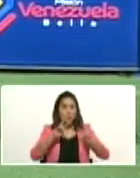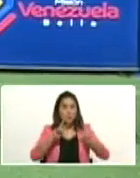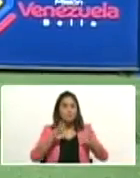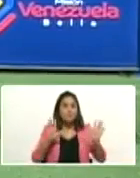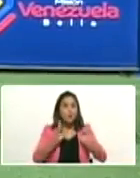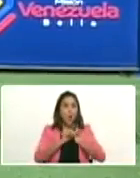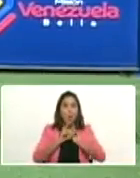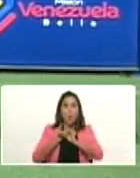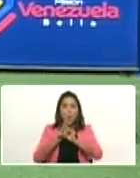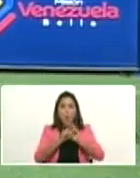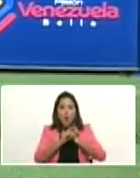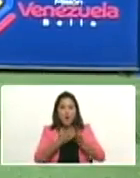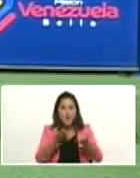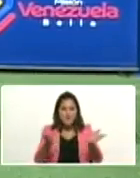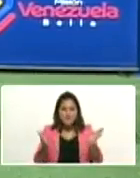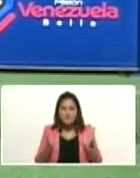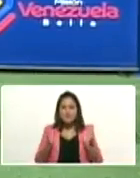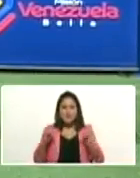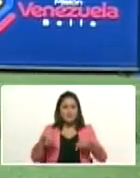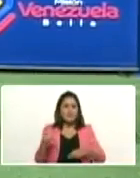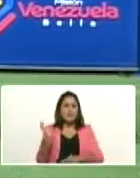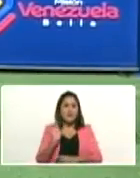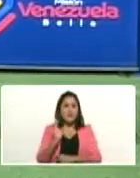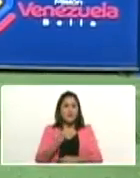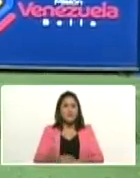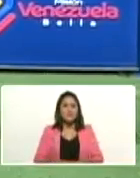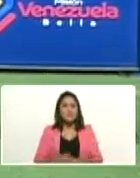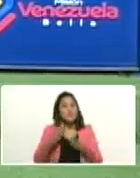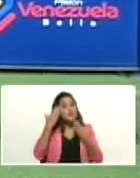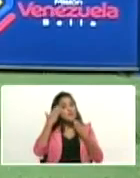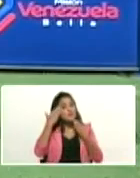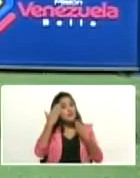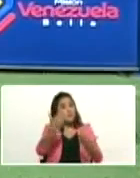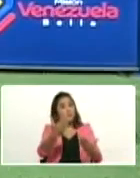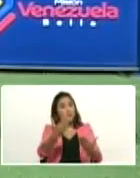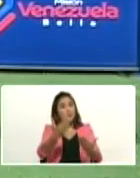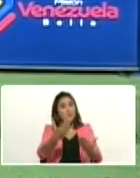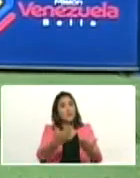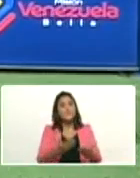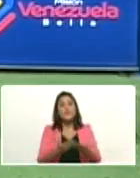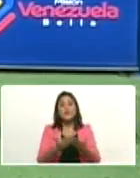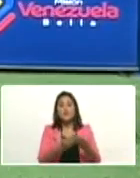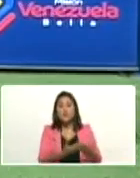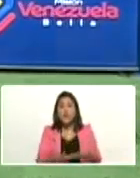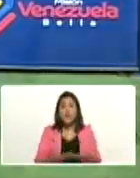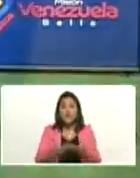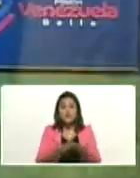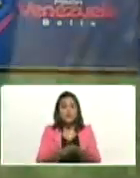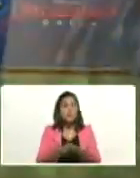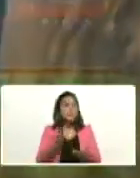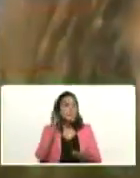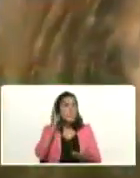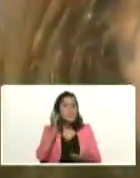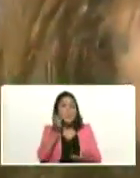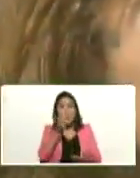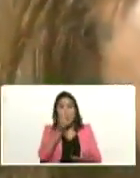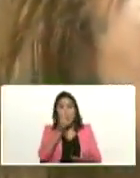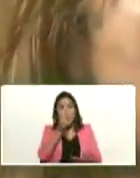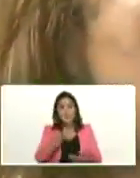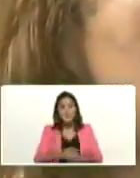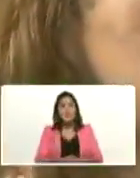mujer de nuestra ciudad capital. Bueno, saludo a las estudiantes y los estudiantes presentes de la